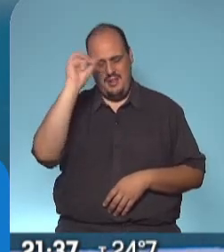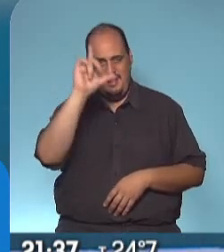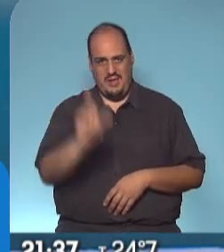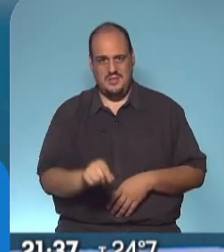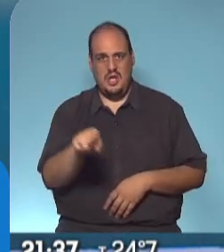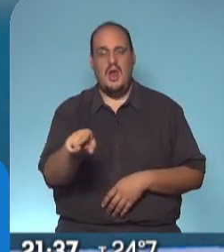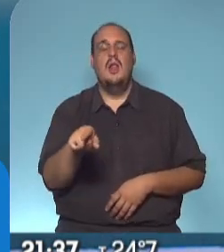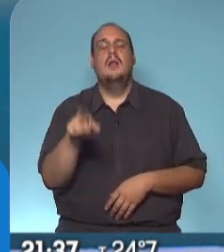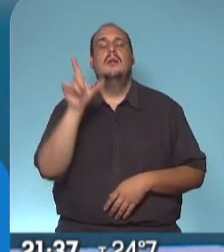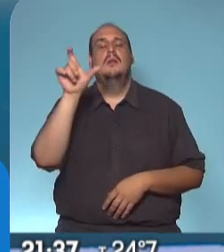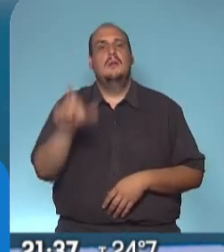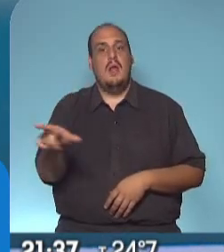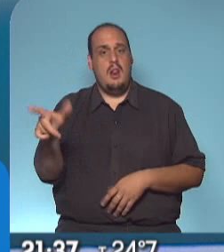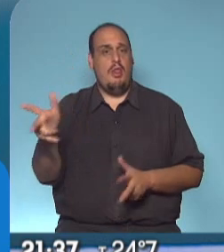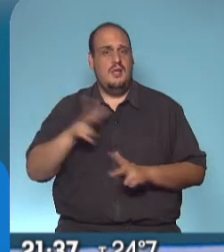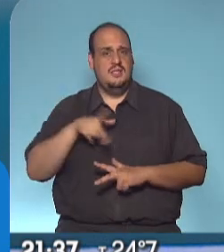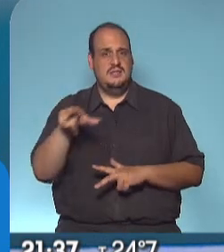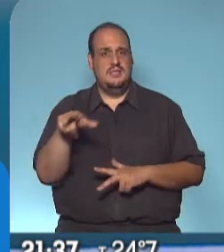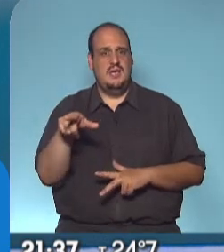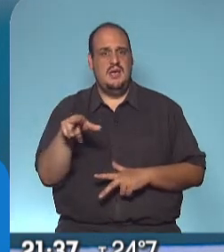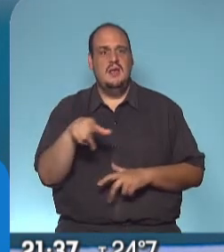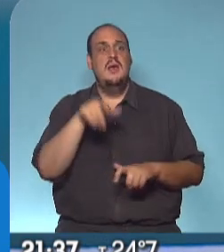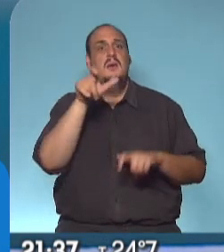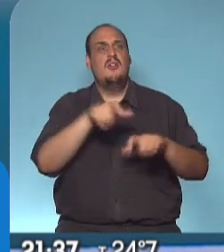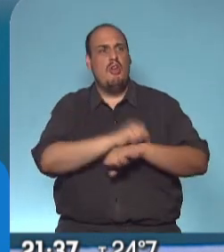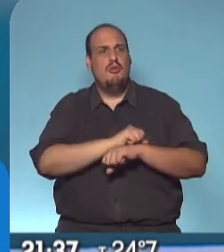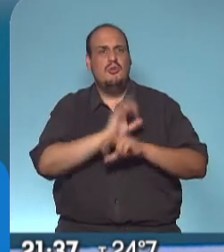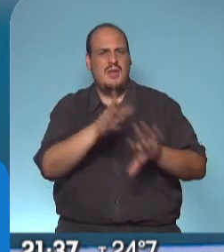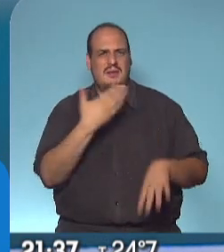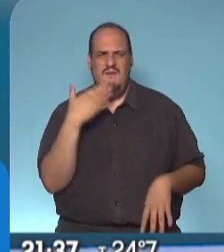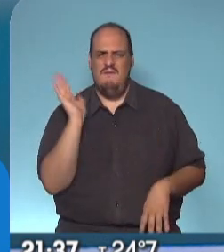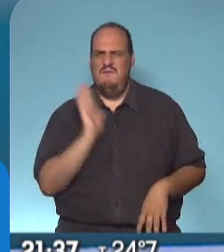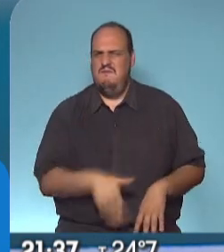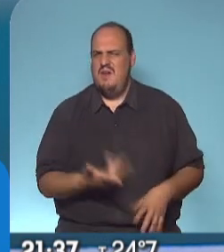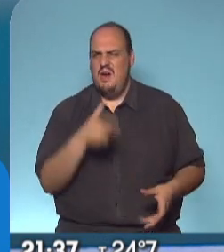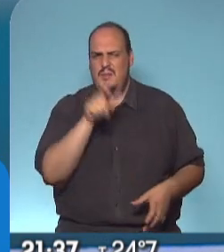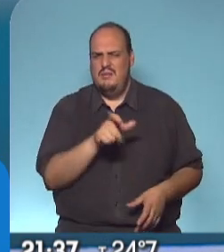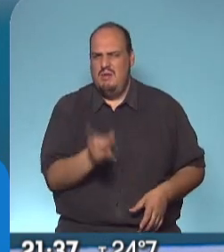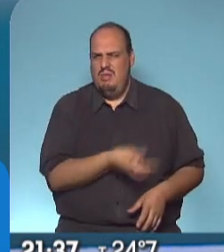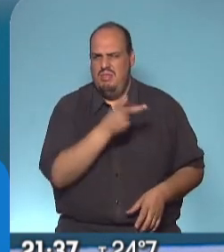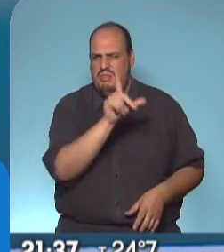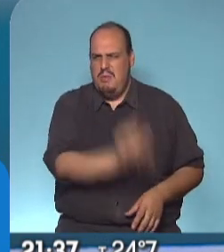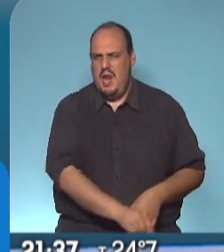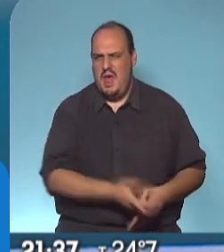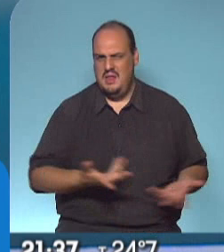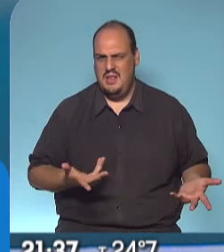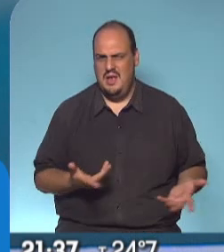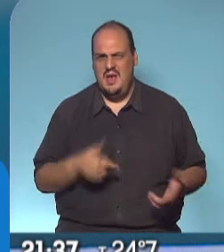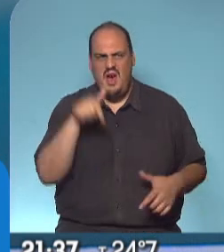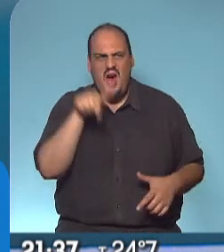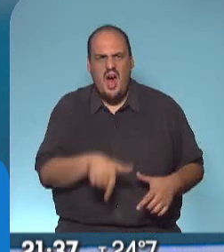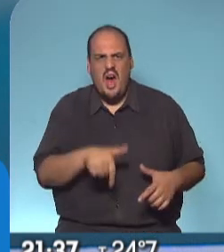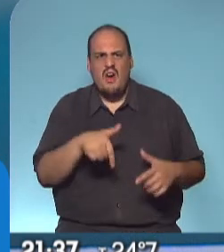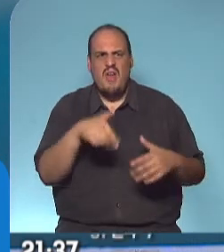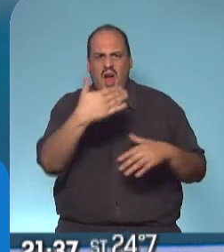el mandatario decía que era de miserables tener esa actitud, ¿no? Cómo una persona puede echar a la calle encima en esta situación